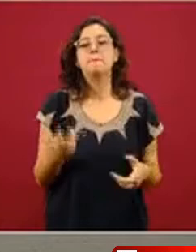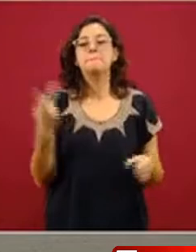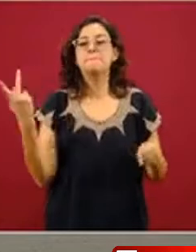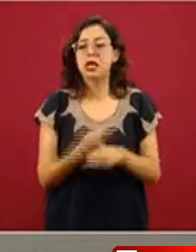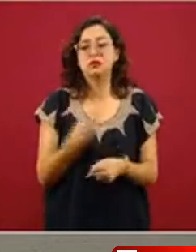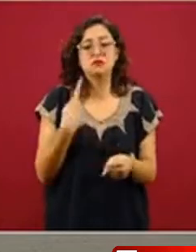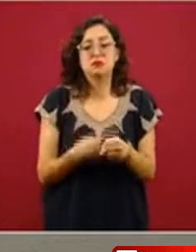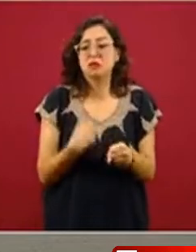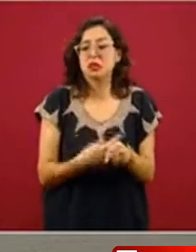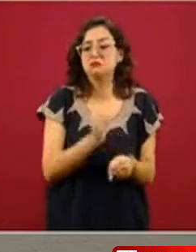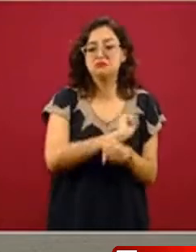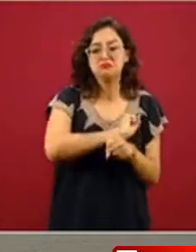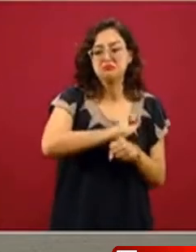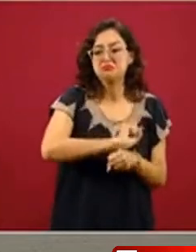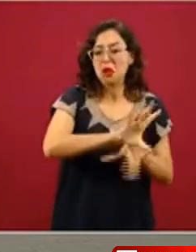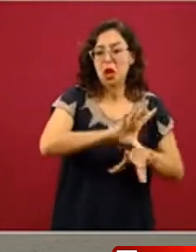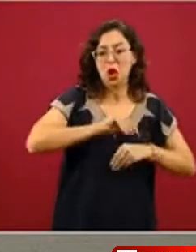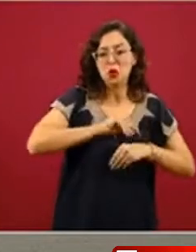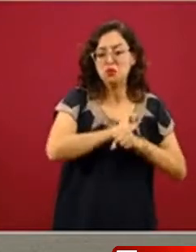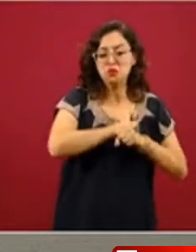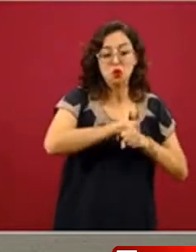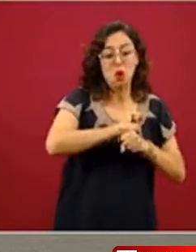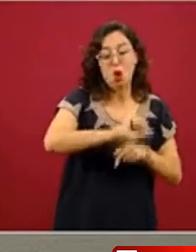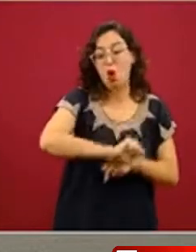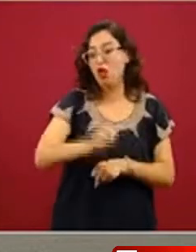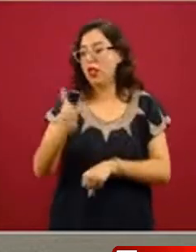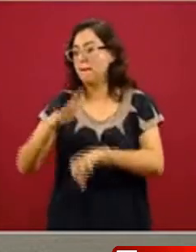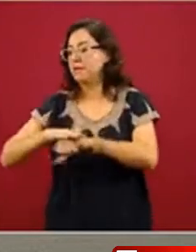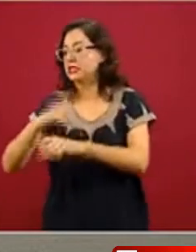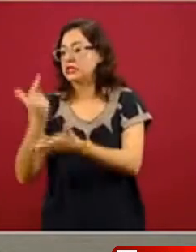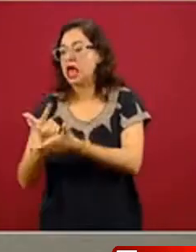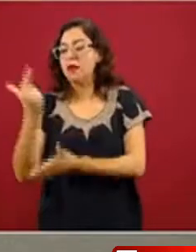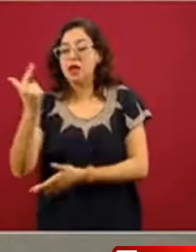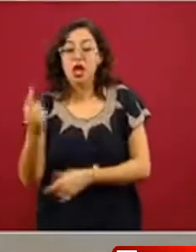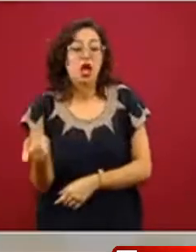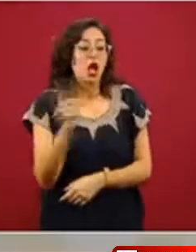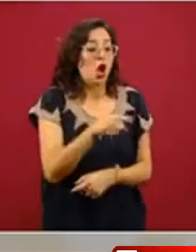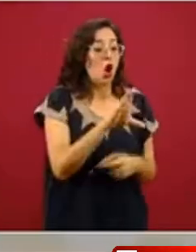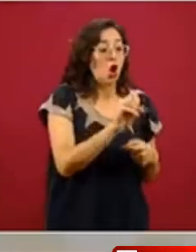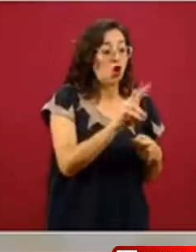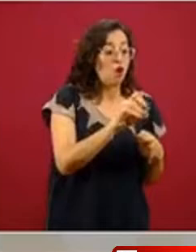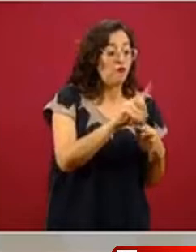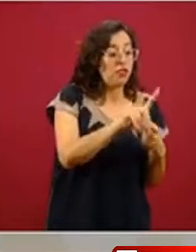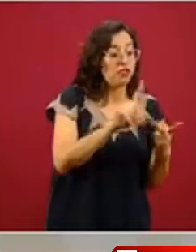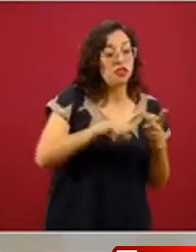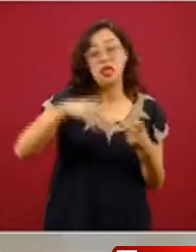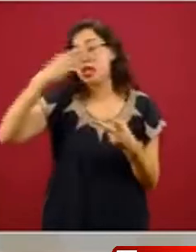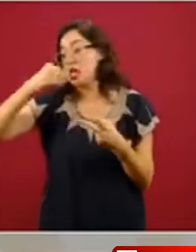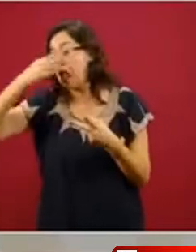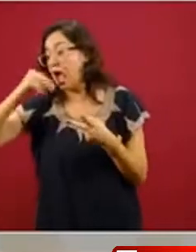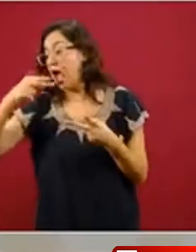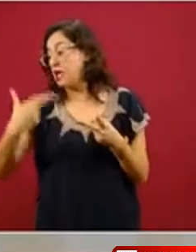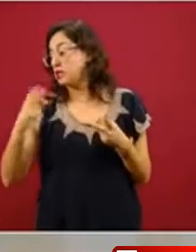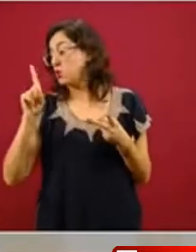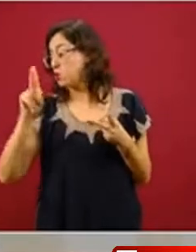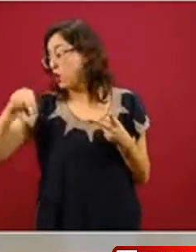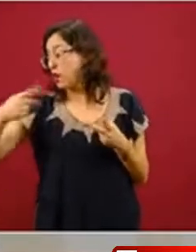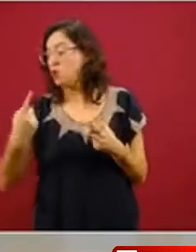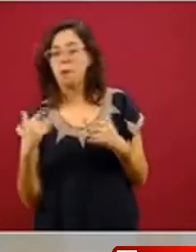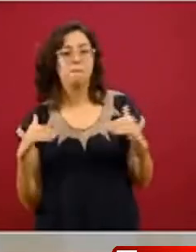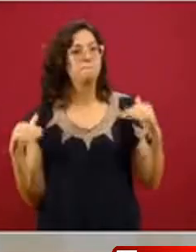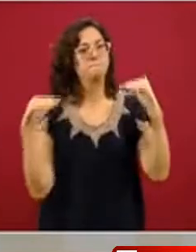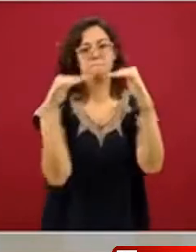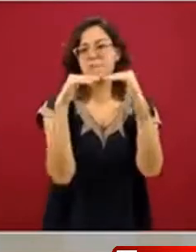leve hasta hay personas que tienen enfermedad sumamente grave, en ambos casos de COVID y de influenza. Queda claro que para